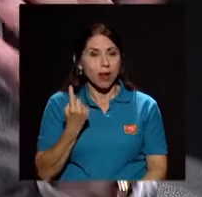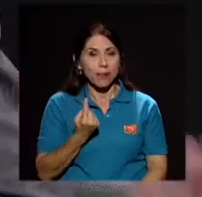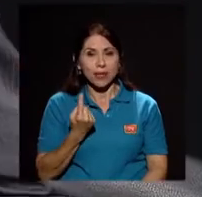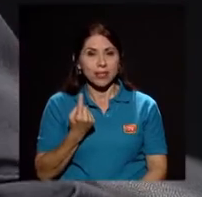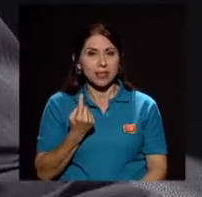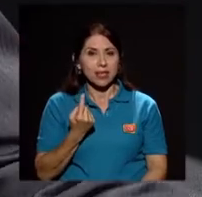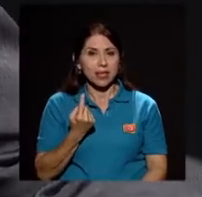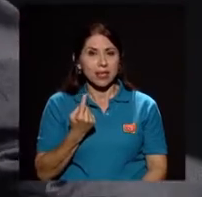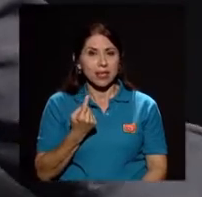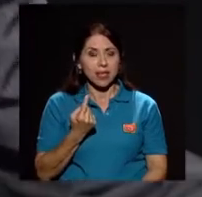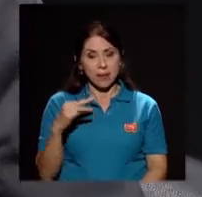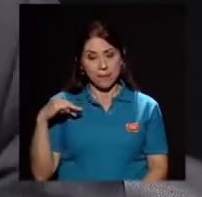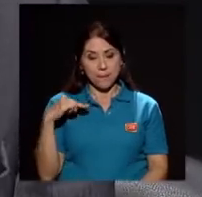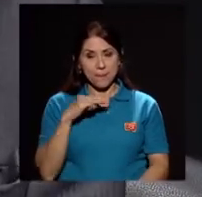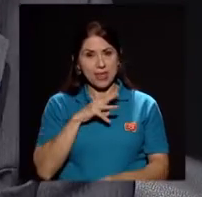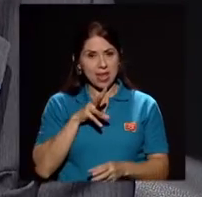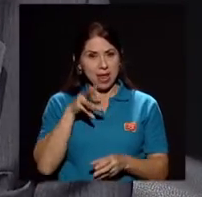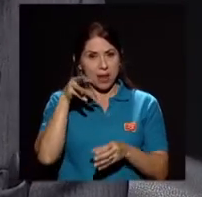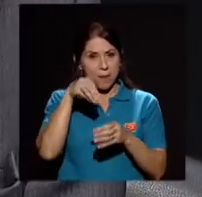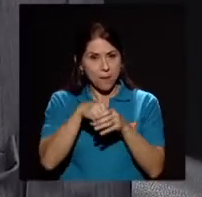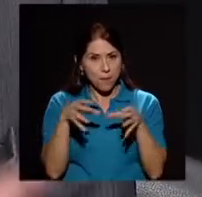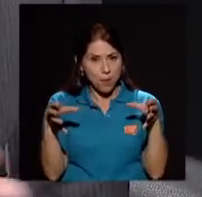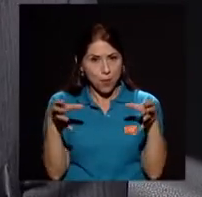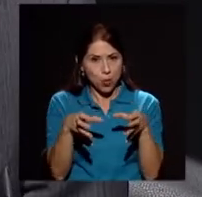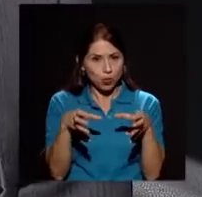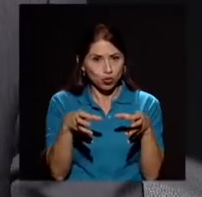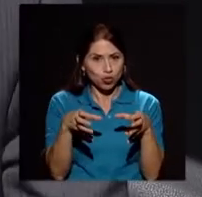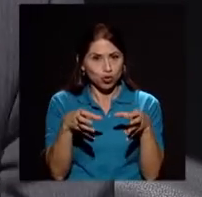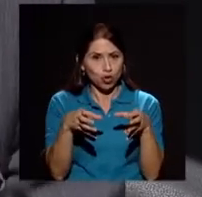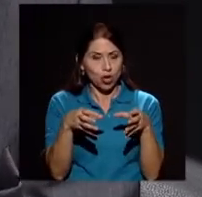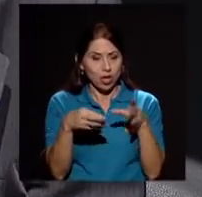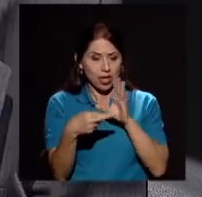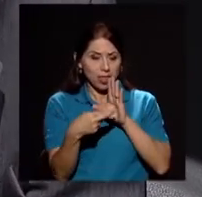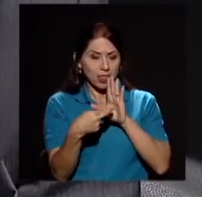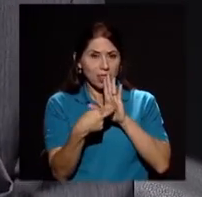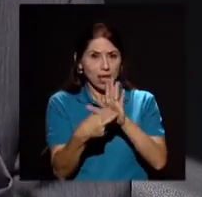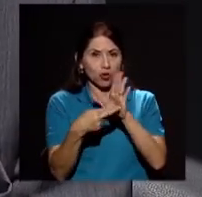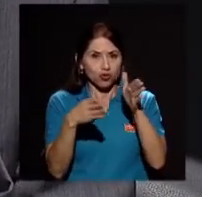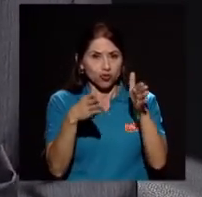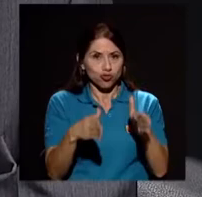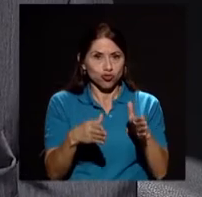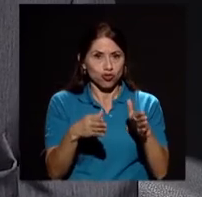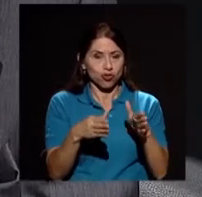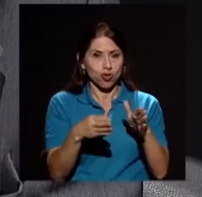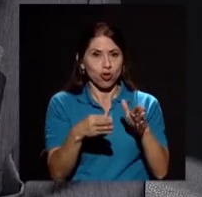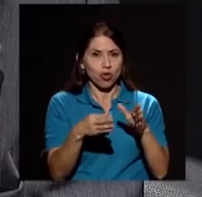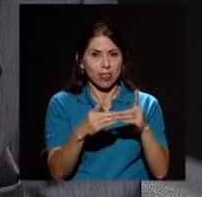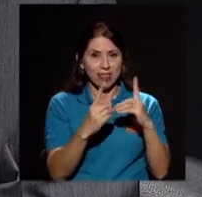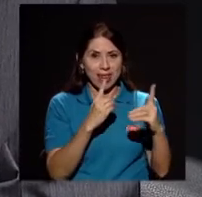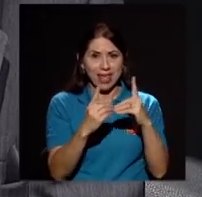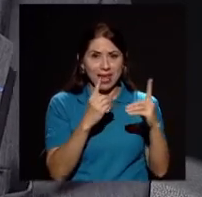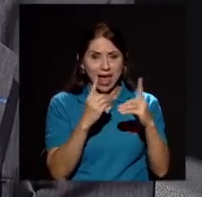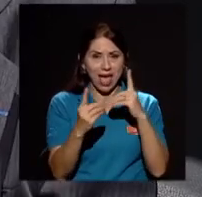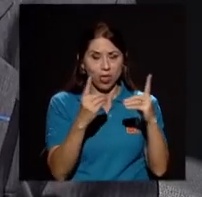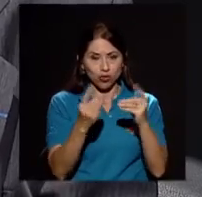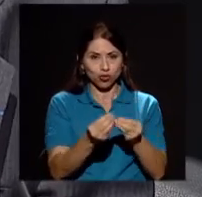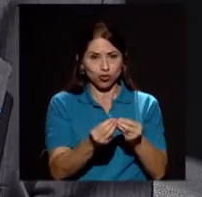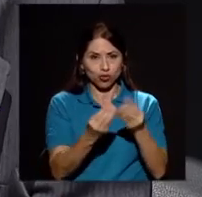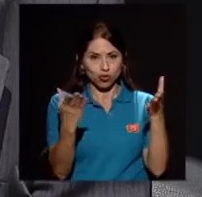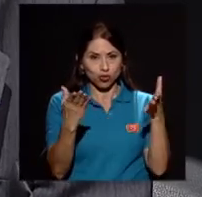miembros de las delegaciones estatales pero miembros de la sociedad